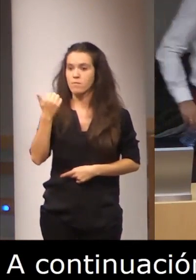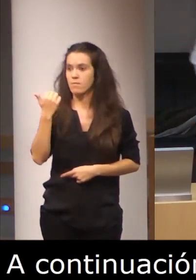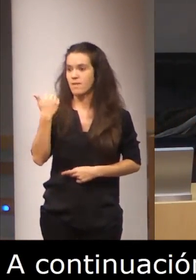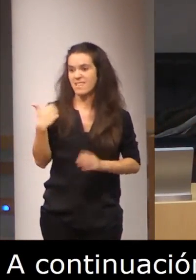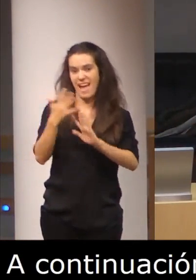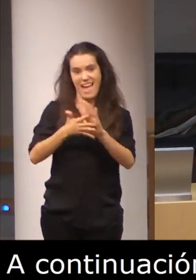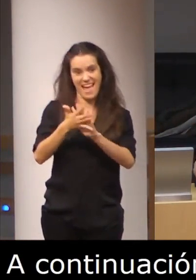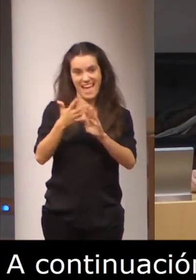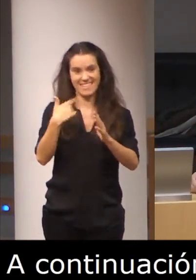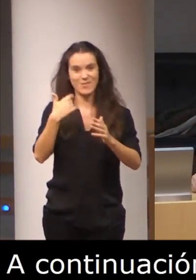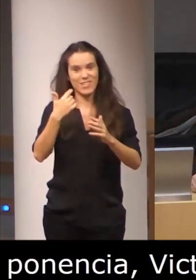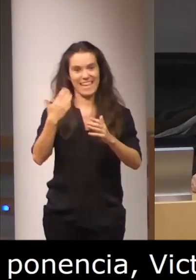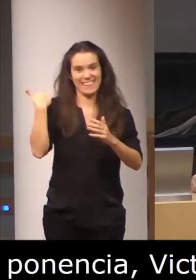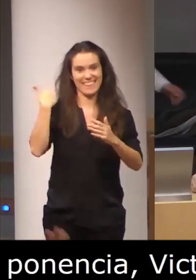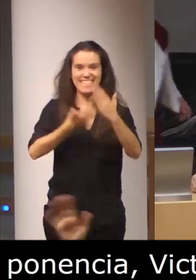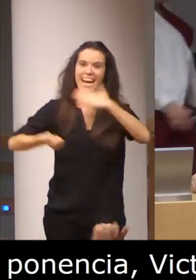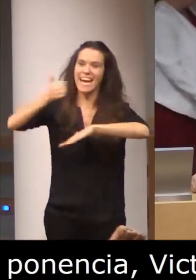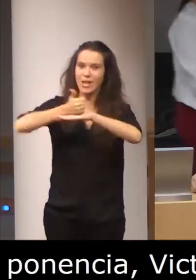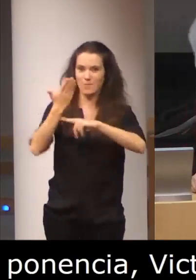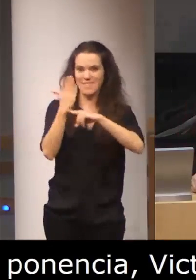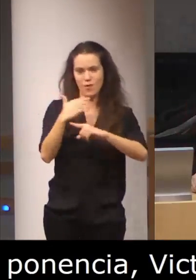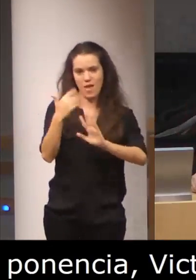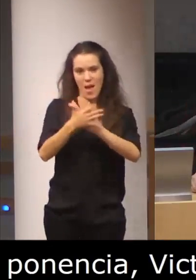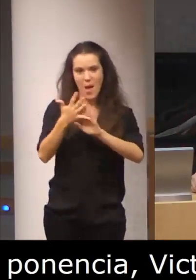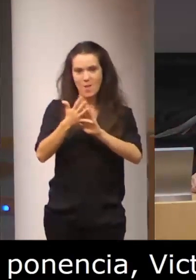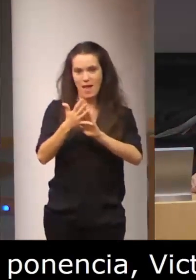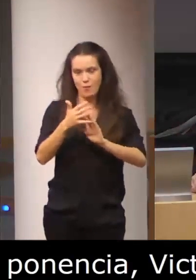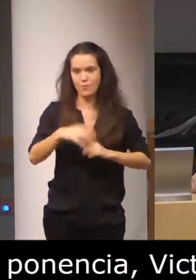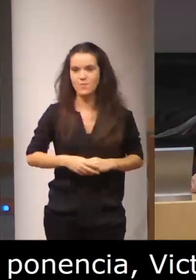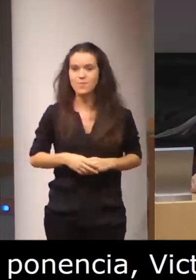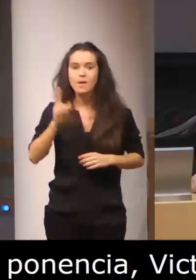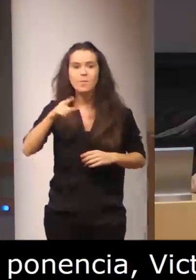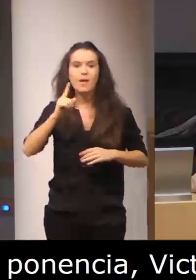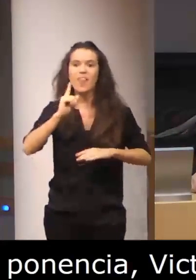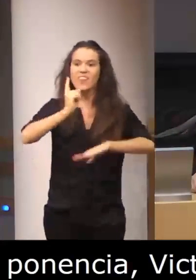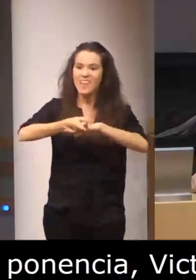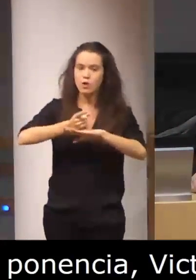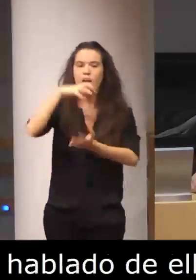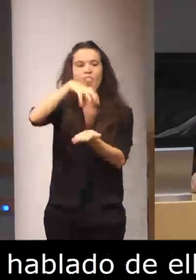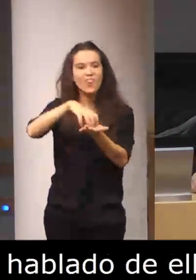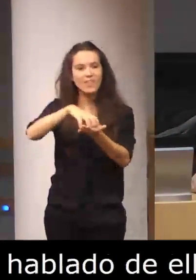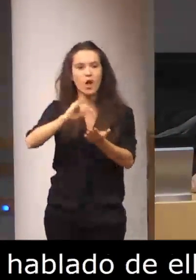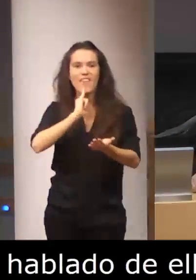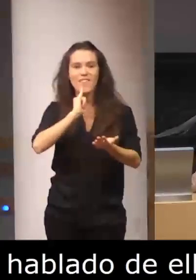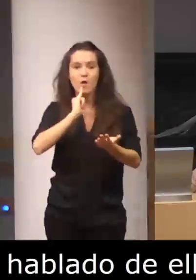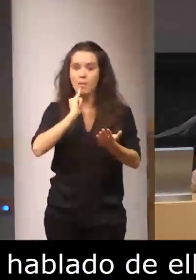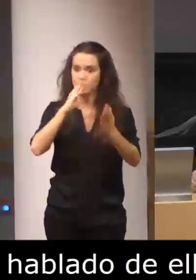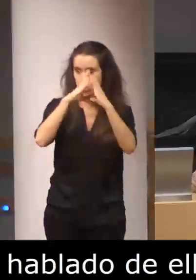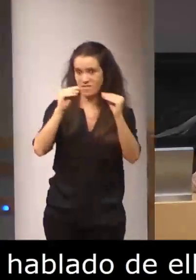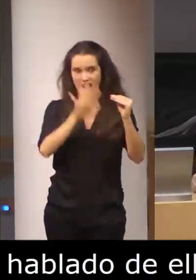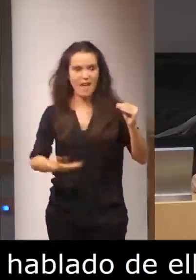el rector en la presentación, es la directora del Centro de Idiomas de la Universidad Nacional de Educación a Distancia.